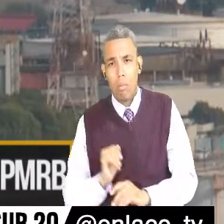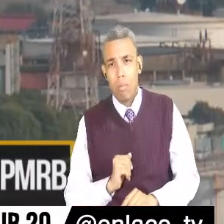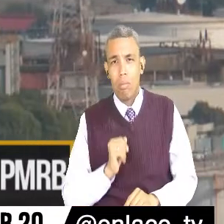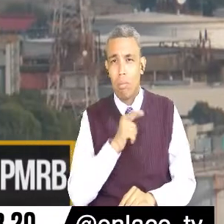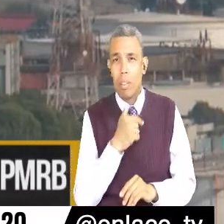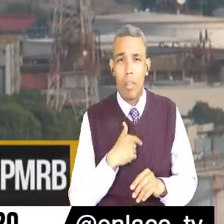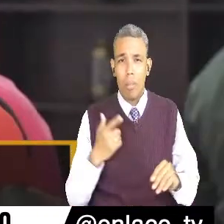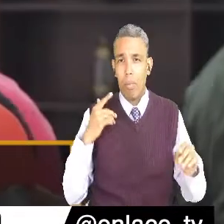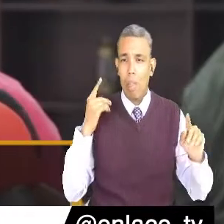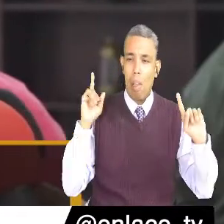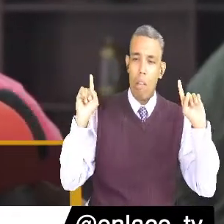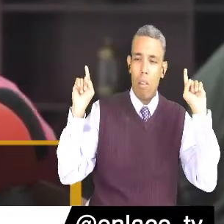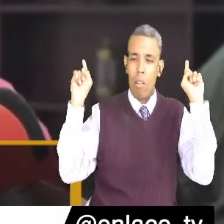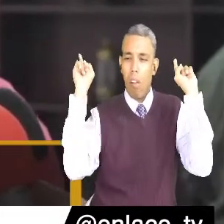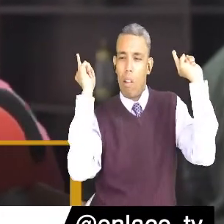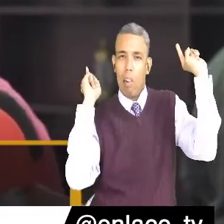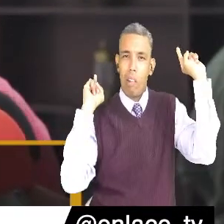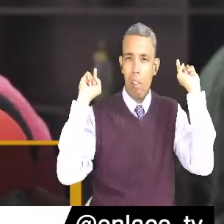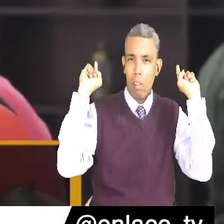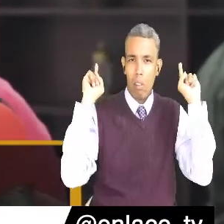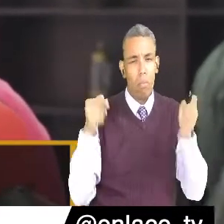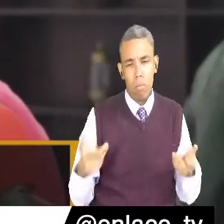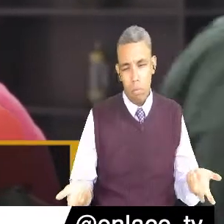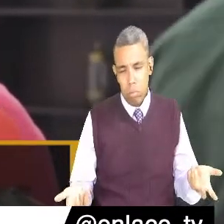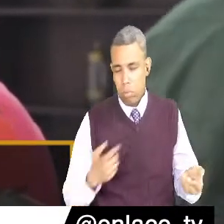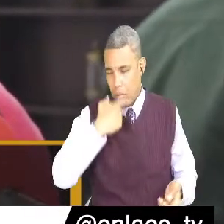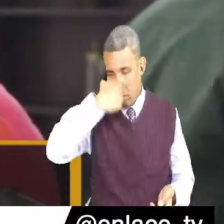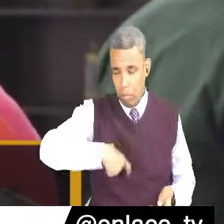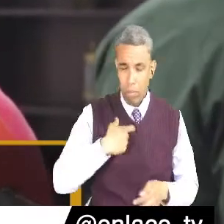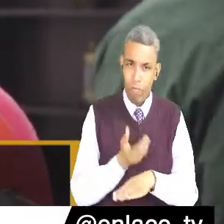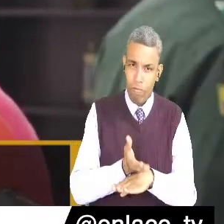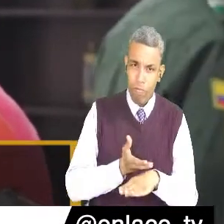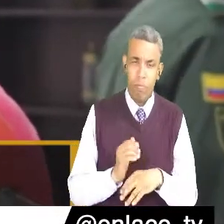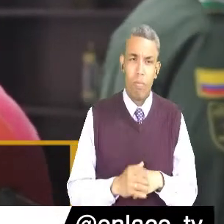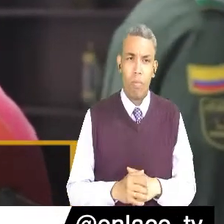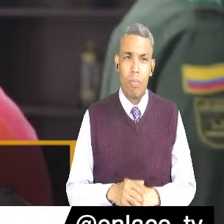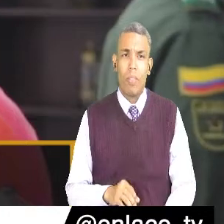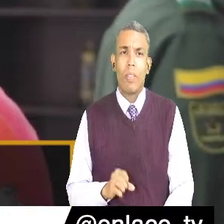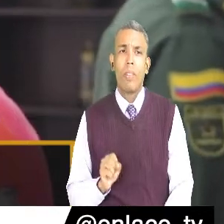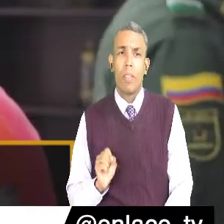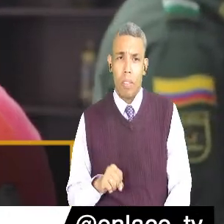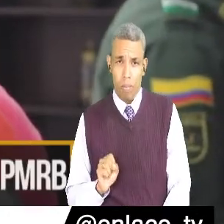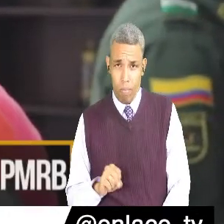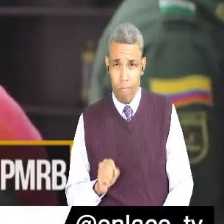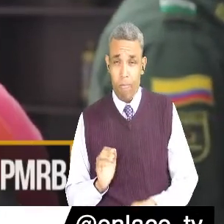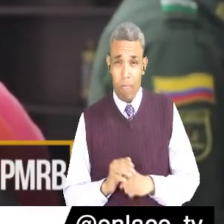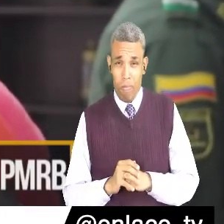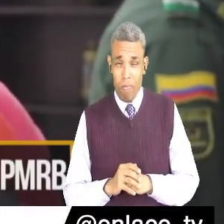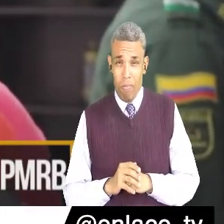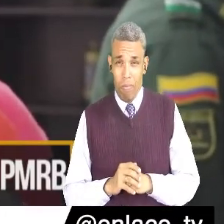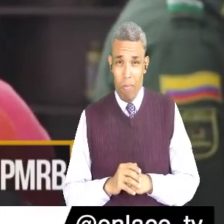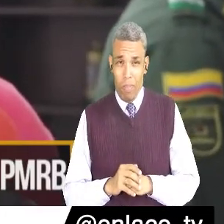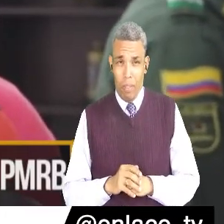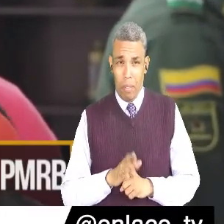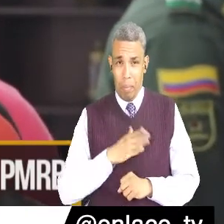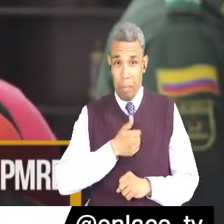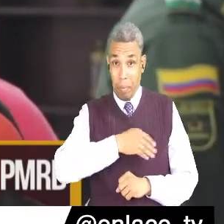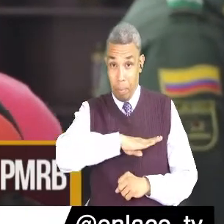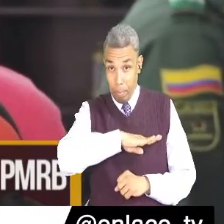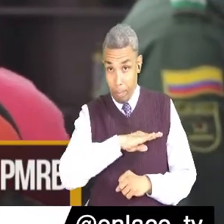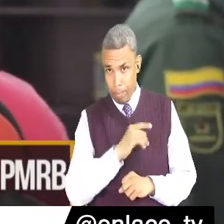ires y venires. Creemos que es un buen inicio atendiendo la iniciativa que ha tenido la administración municipal, de la cual, en la